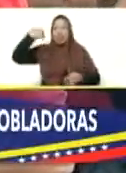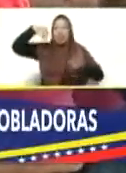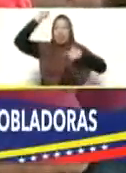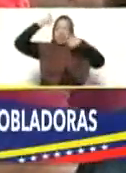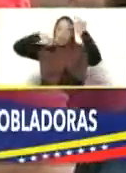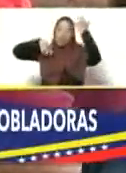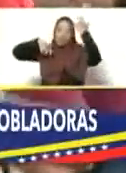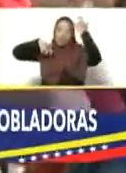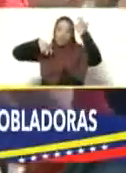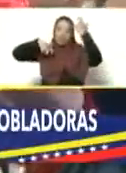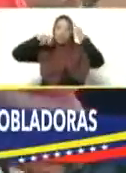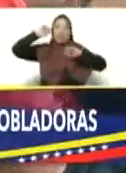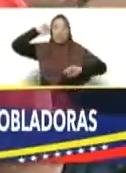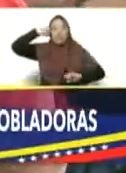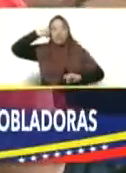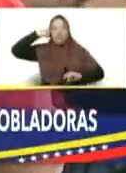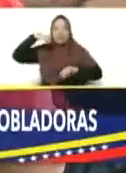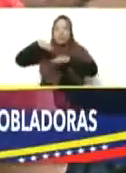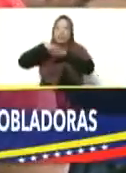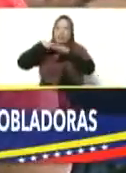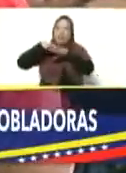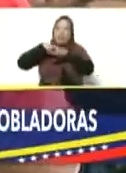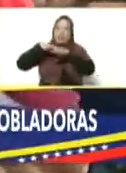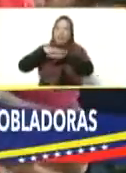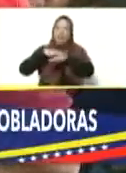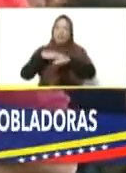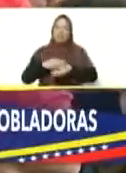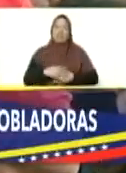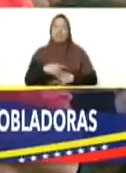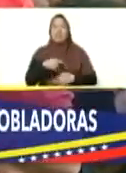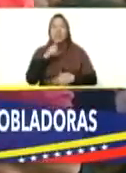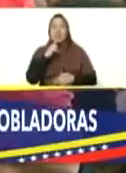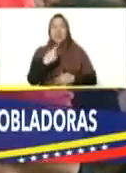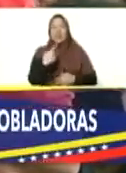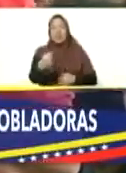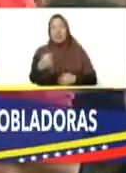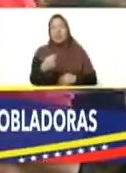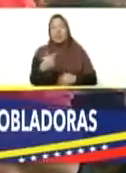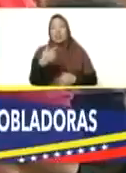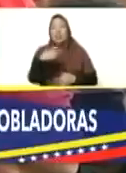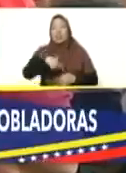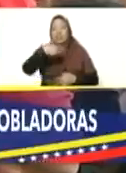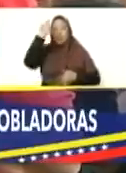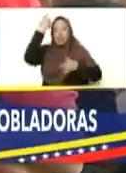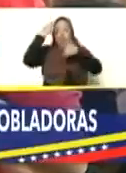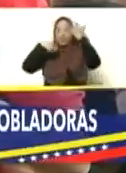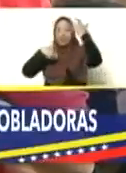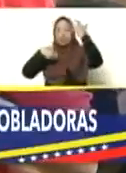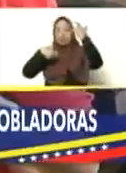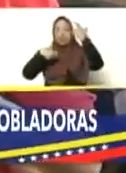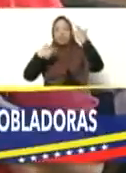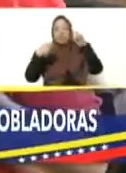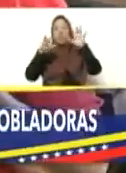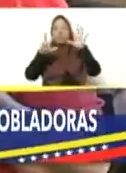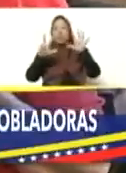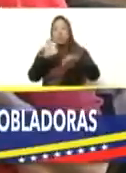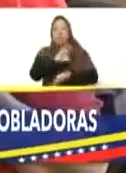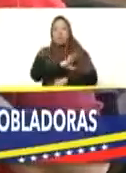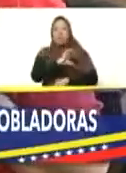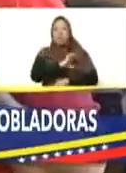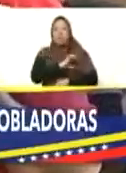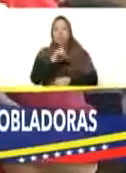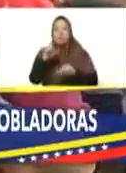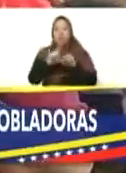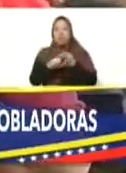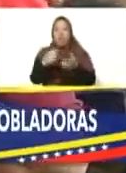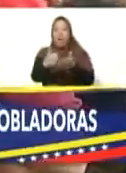me recuerda el disculpe que la ute pero el comandante chávez recuerden al que el barrio que el 8 de enero que le decía afilian